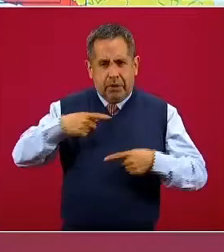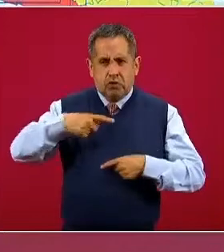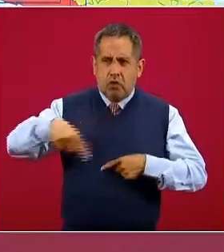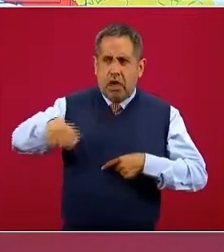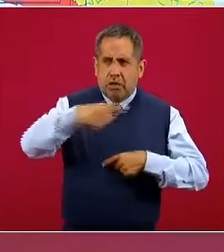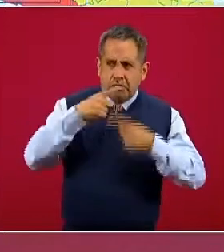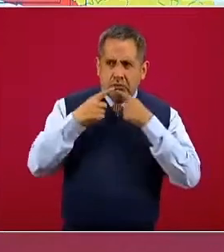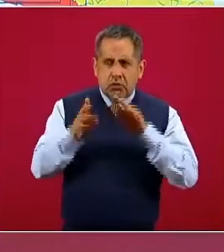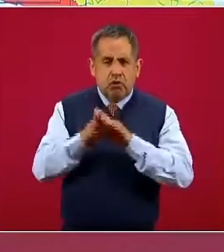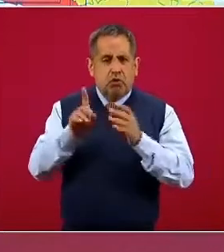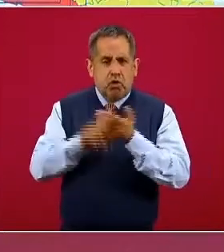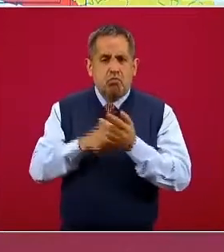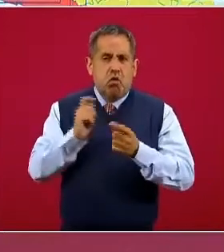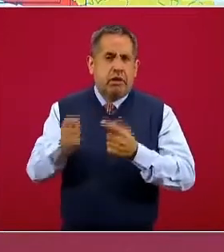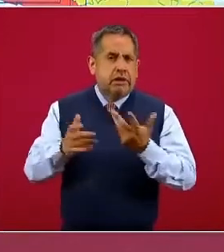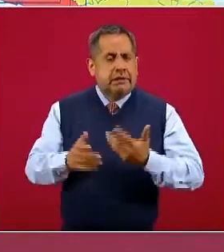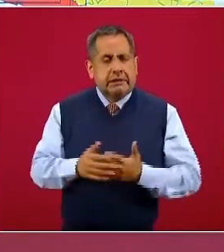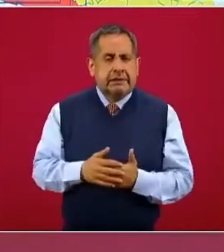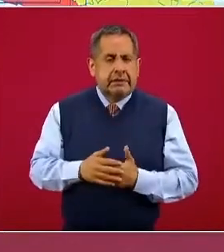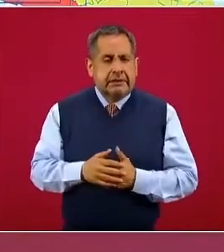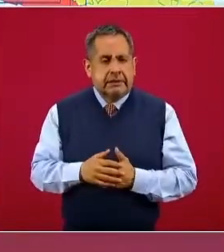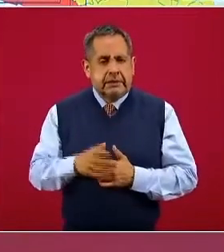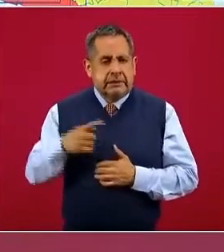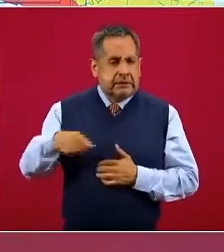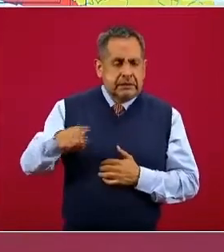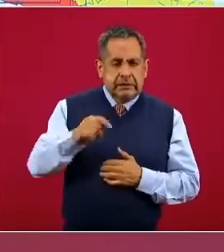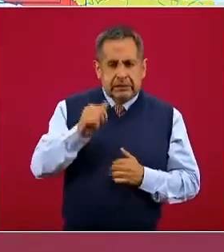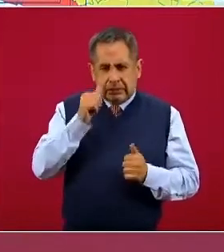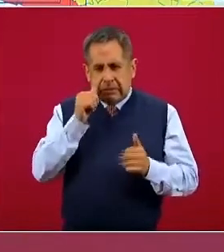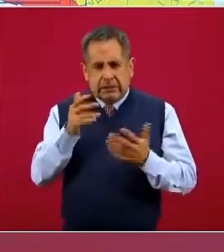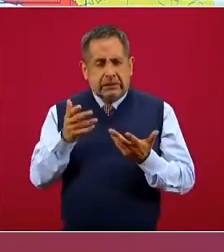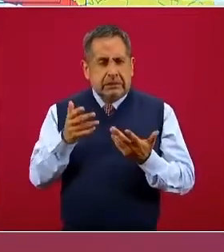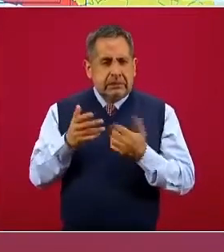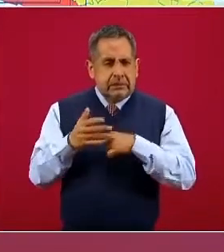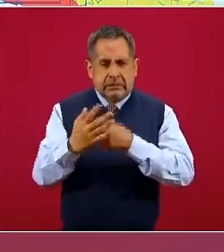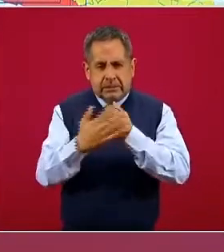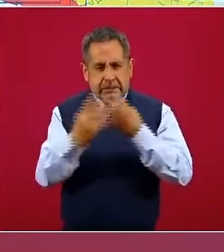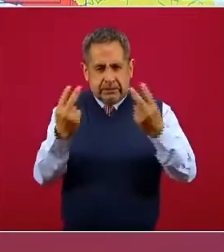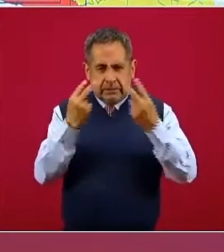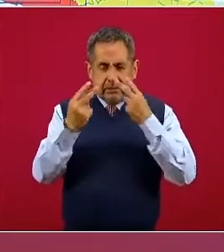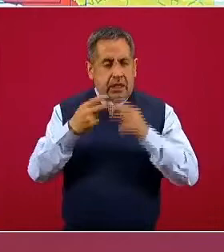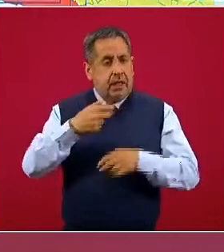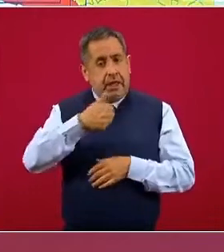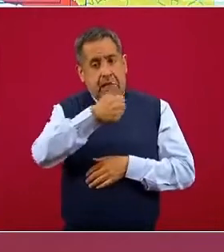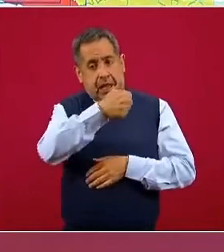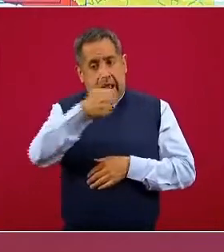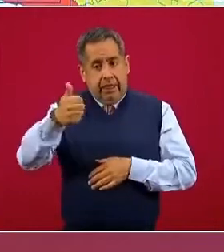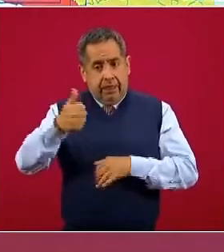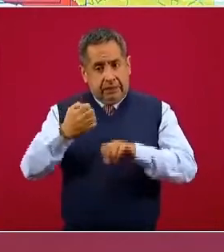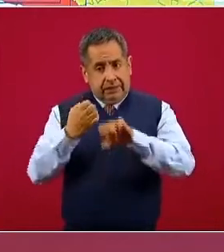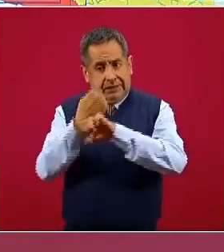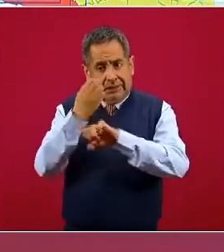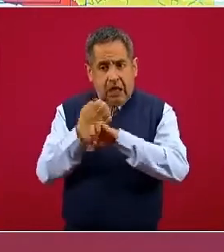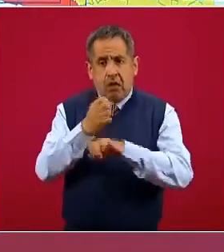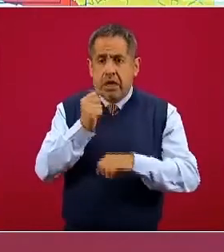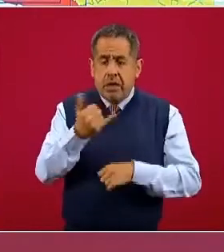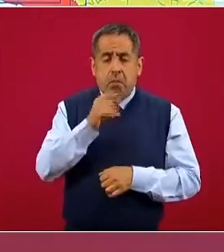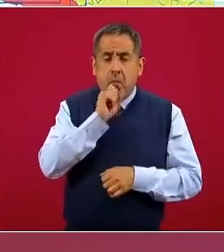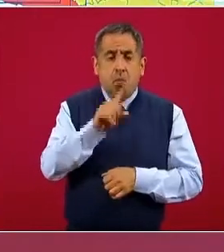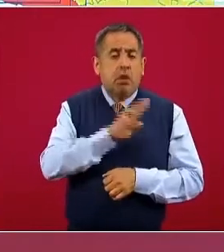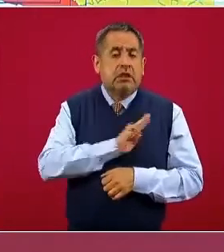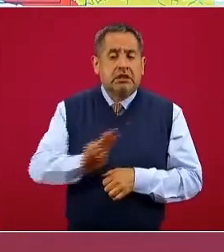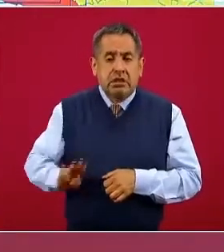sintonizan poder estar muy atentas de las indicaciones que tanto en sus entidades federativas como en los municipios van a